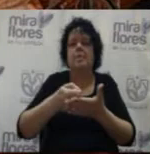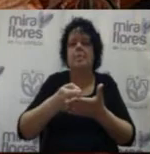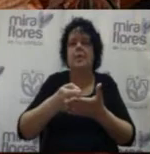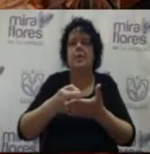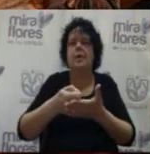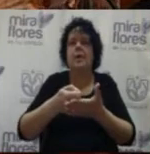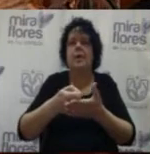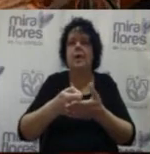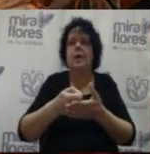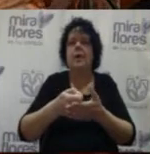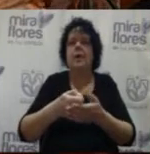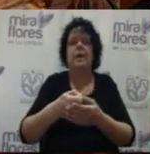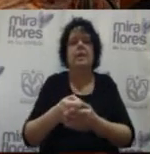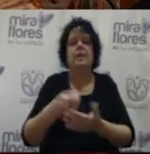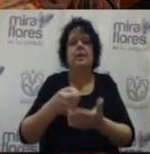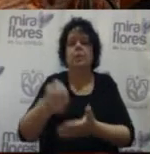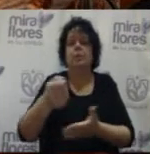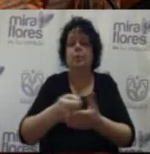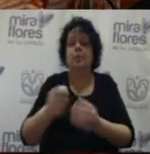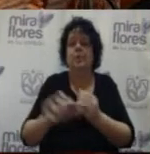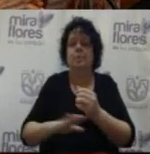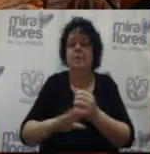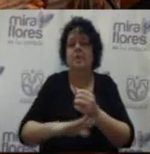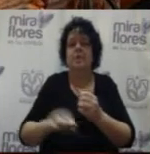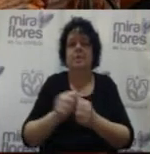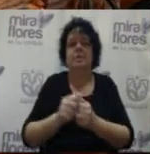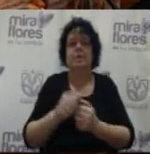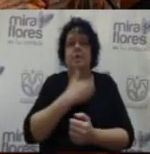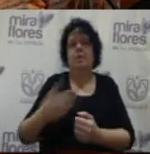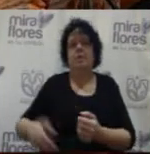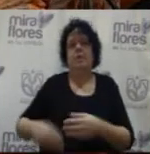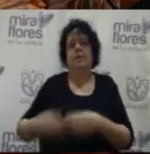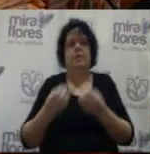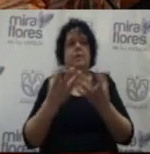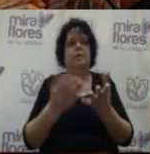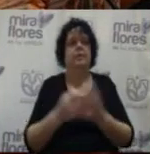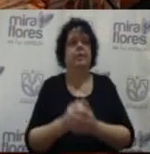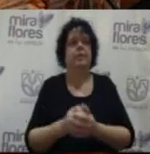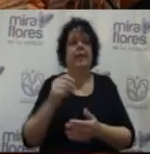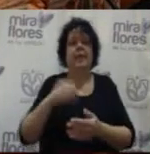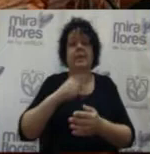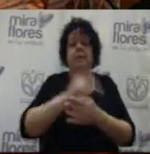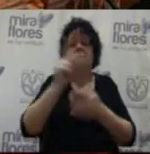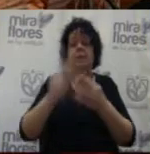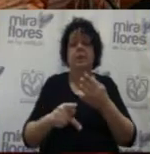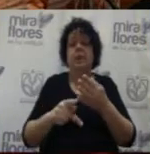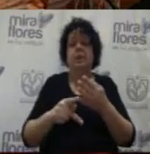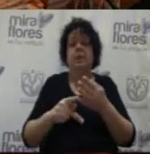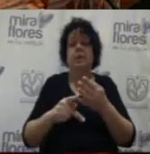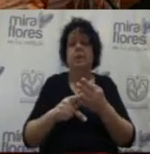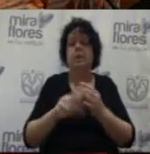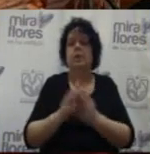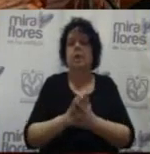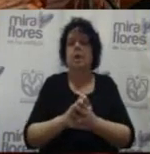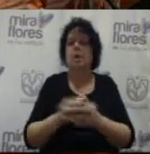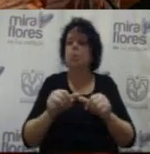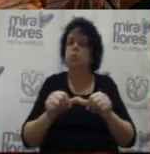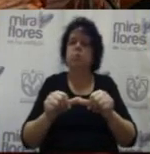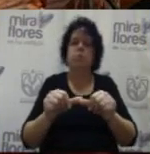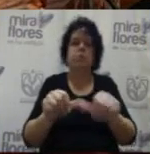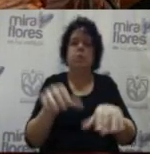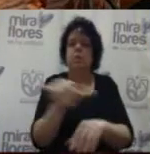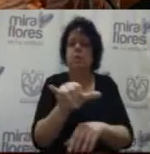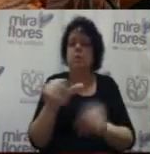vital que fue decretada por el Gobierno Nacional. Este proyecto de ordenanza mantiene las mismas